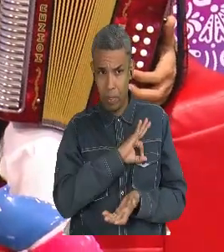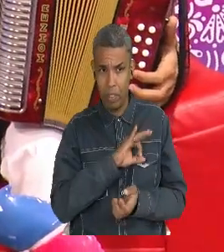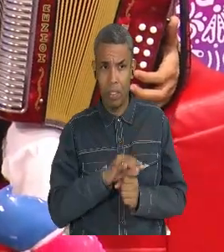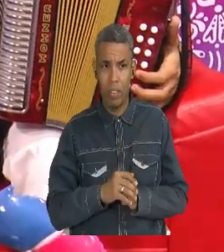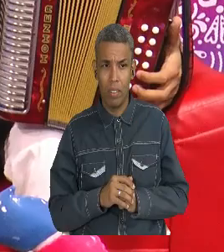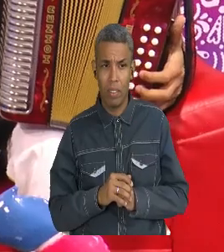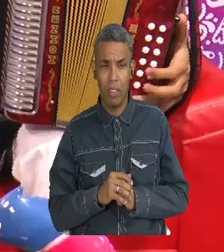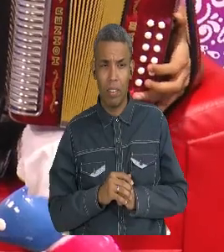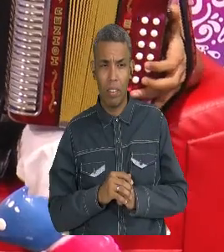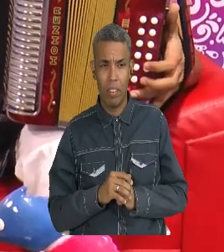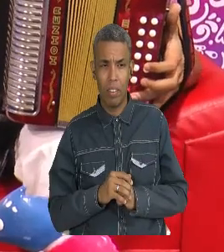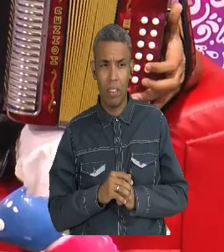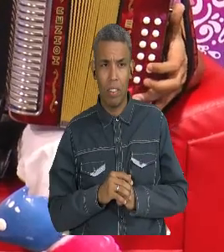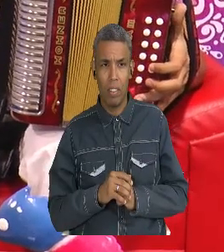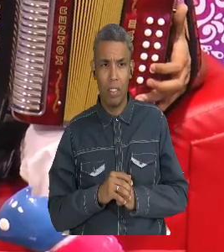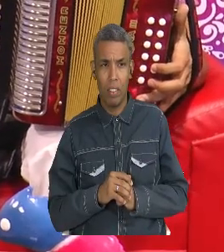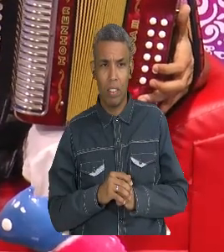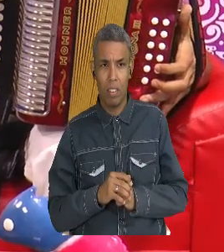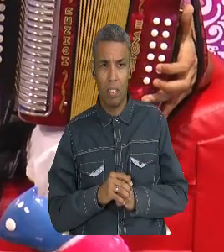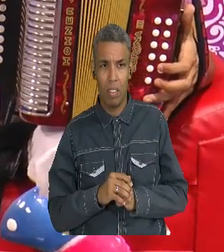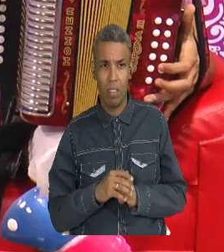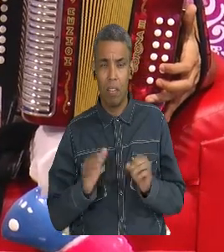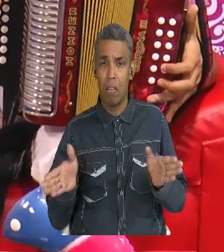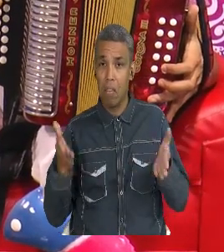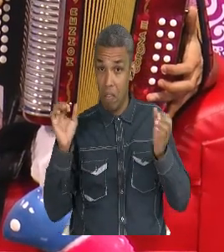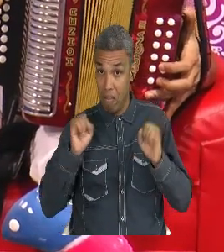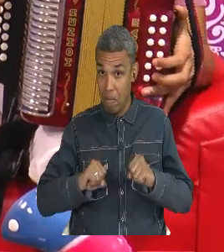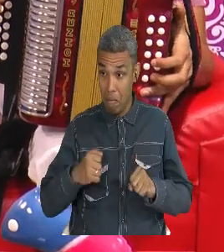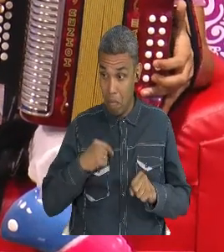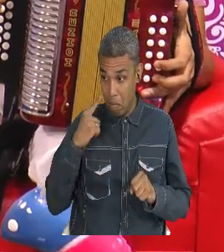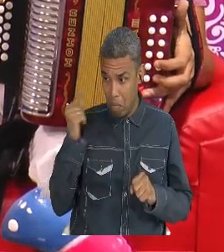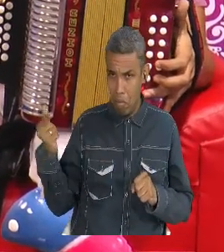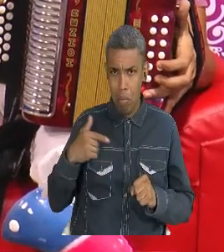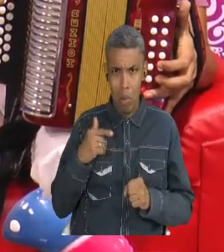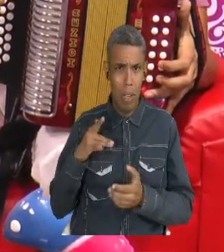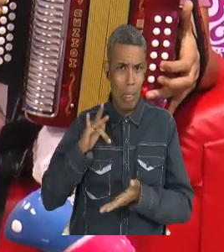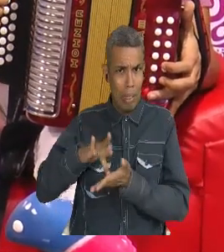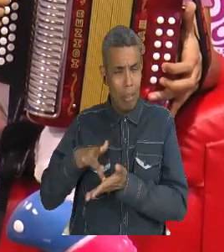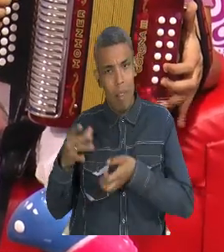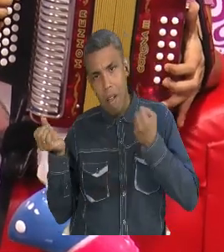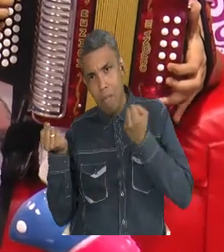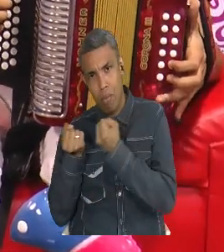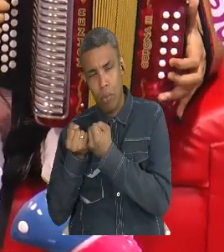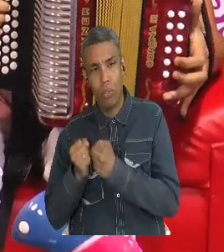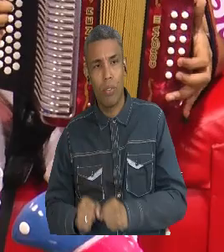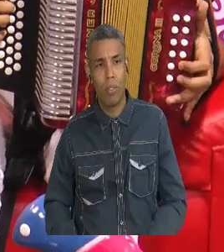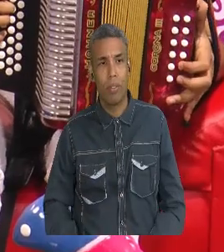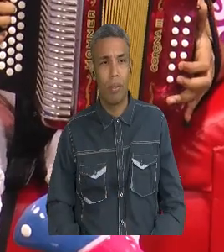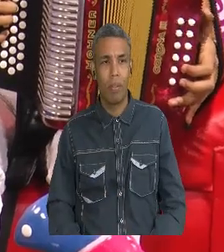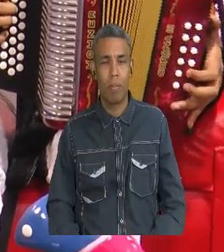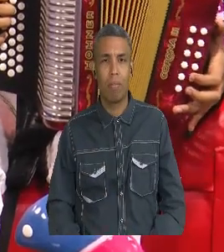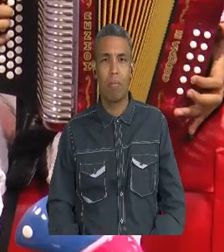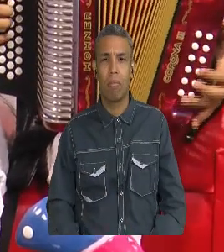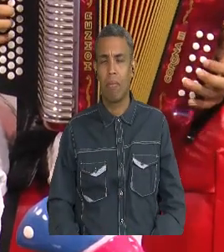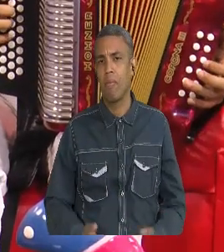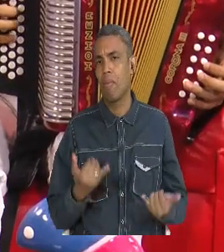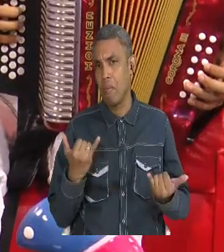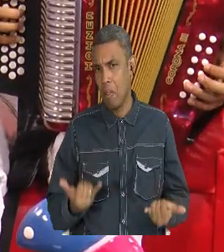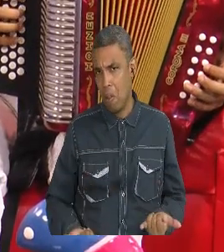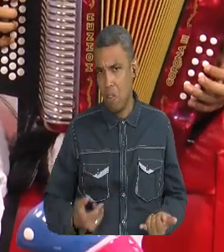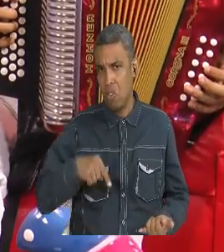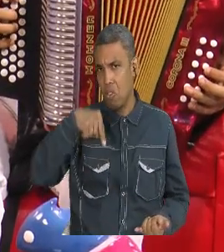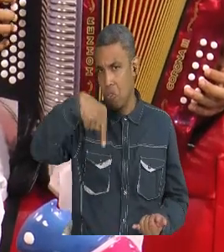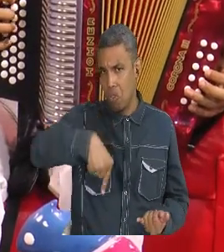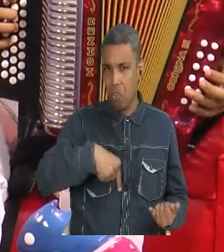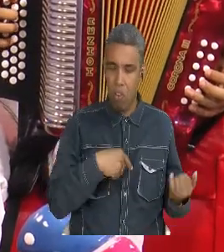aquí en la cervecería, sino para que sigan todas sus presentaciones y eventos. Bueno, como les comentaba, yo voy a cantar hoy acá, Hermes va a cantar el